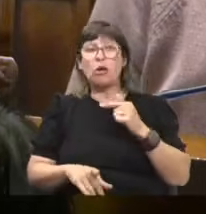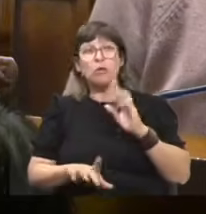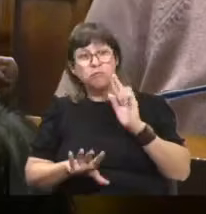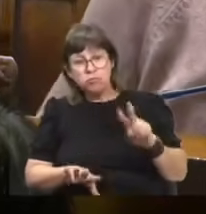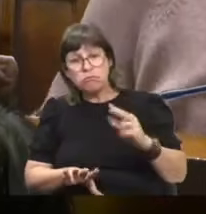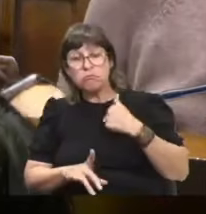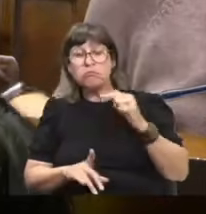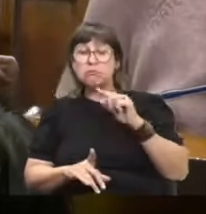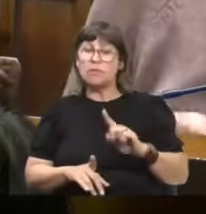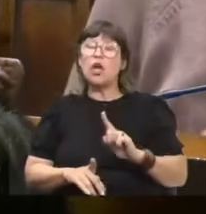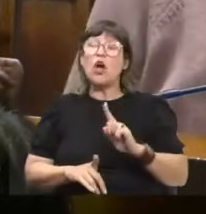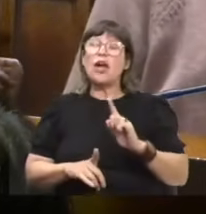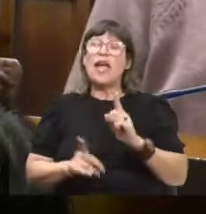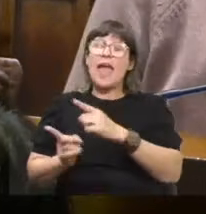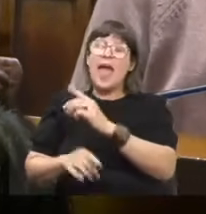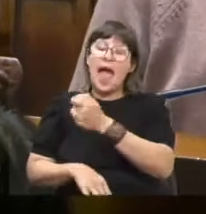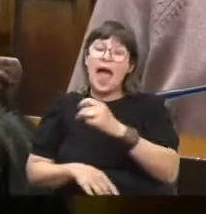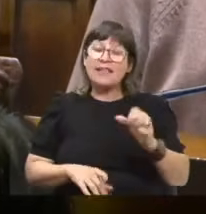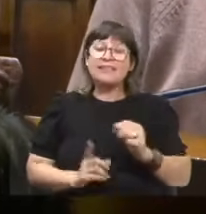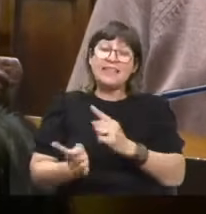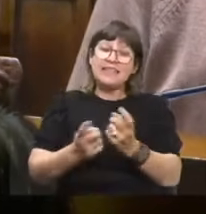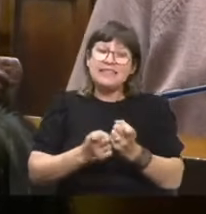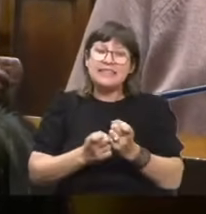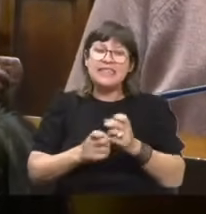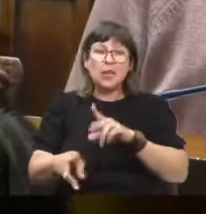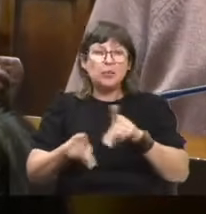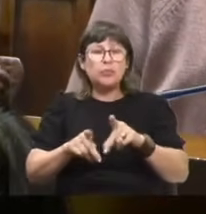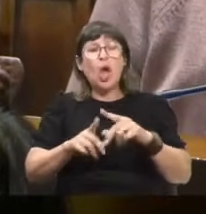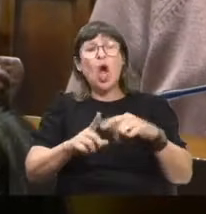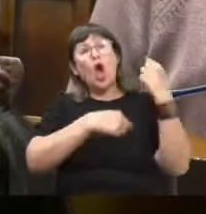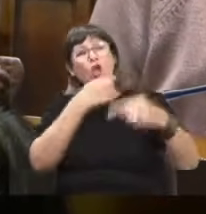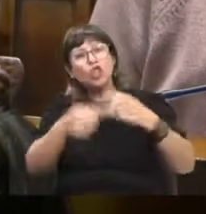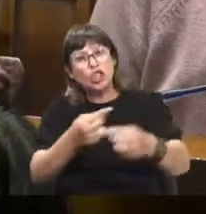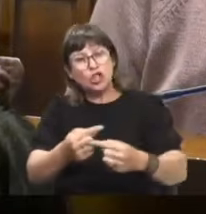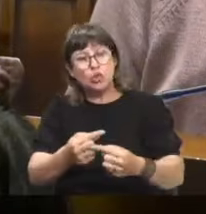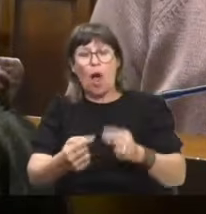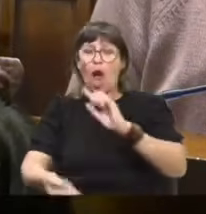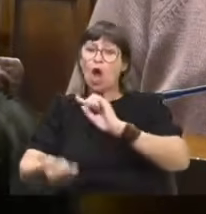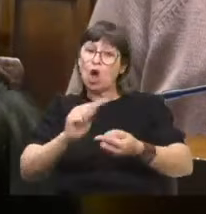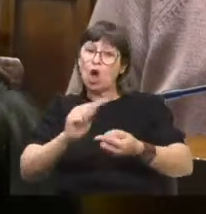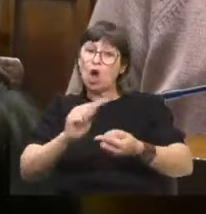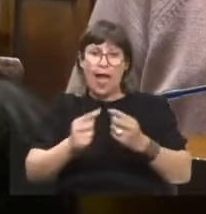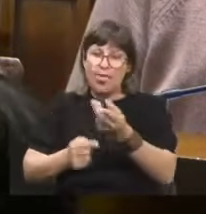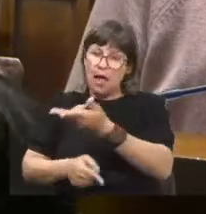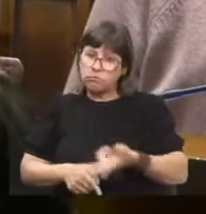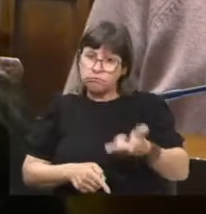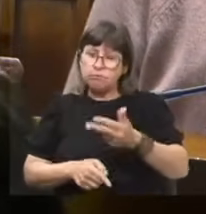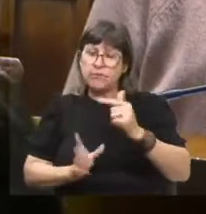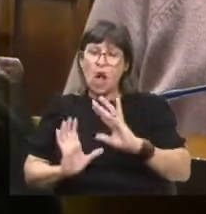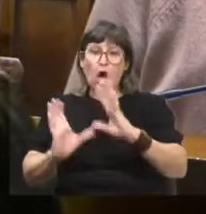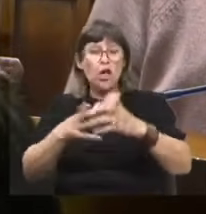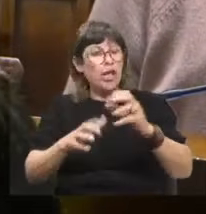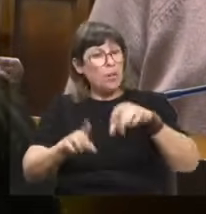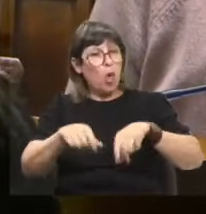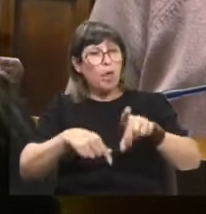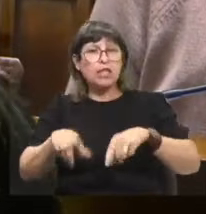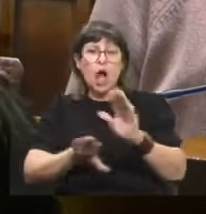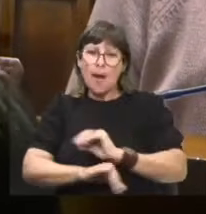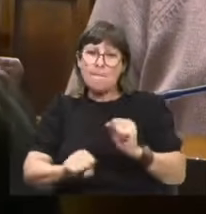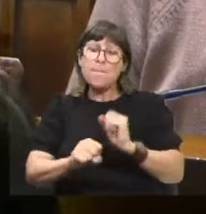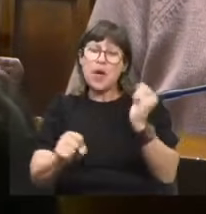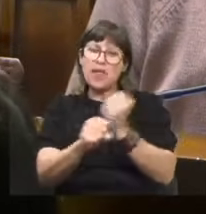ACE necesita una conducción continua, coordinada, con equipos de gestión que puedan trabajar